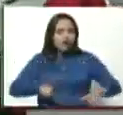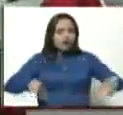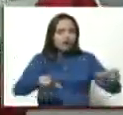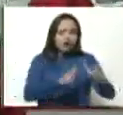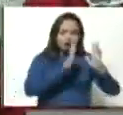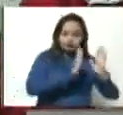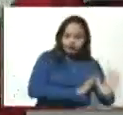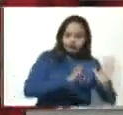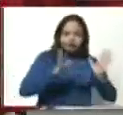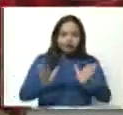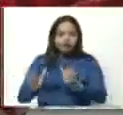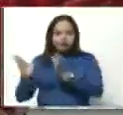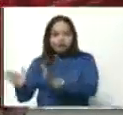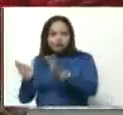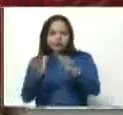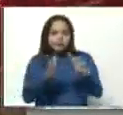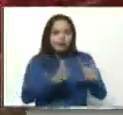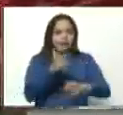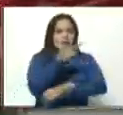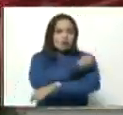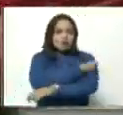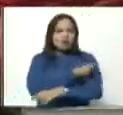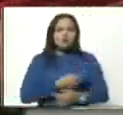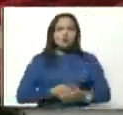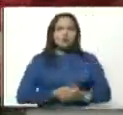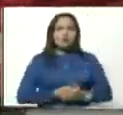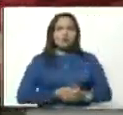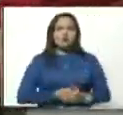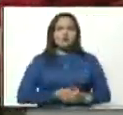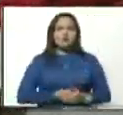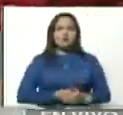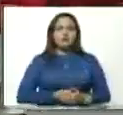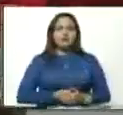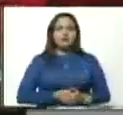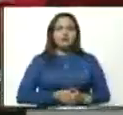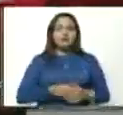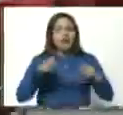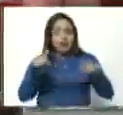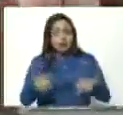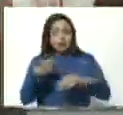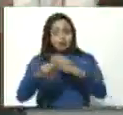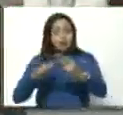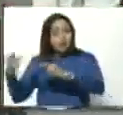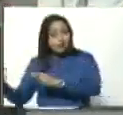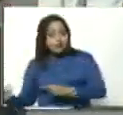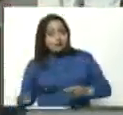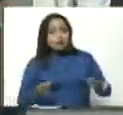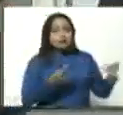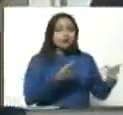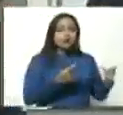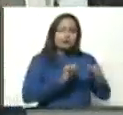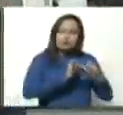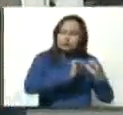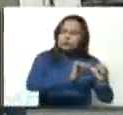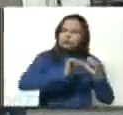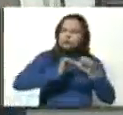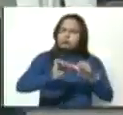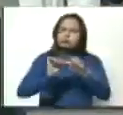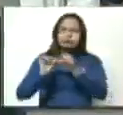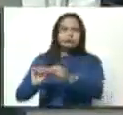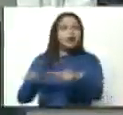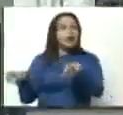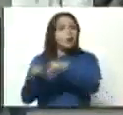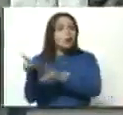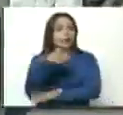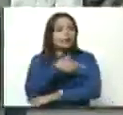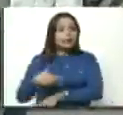de vacunación e inmunización. Y aquí esta es la invitación, la convocatoria permanente que ha hecho el presidente de la